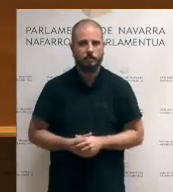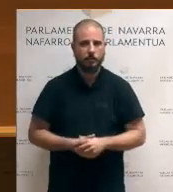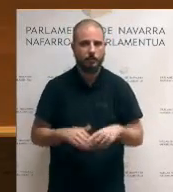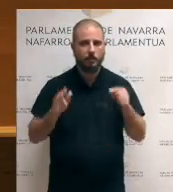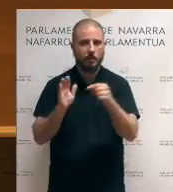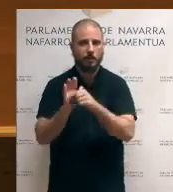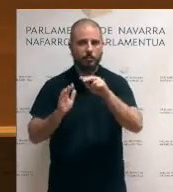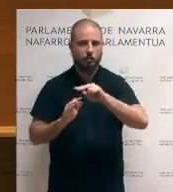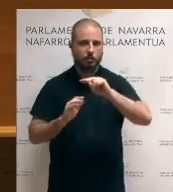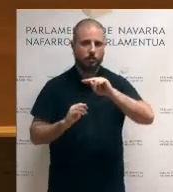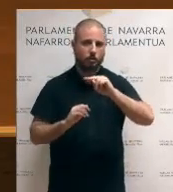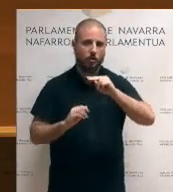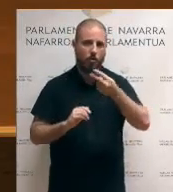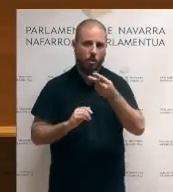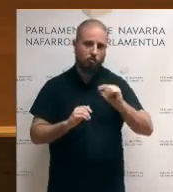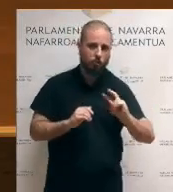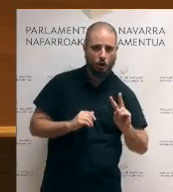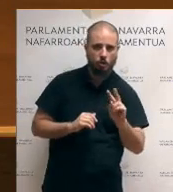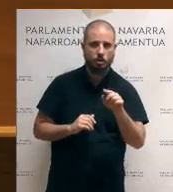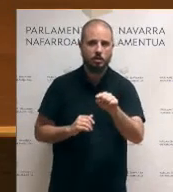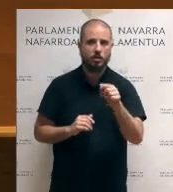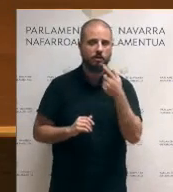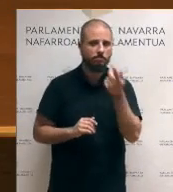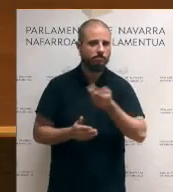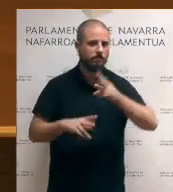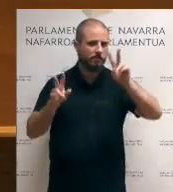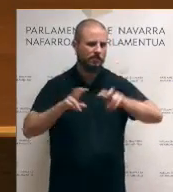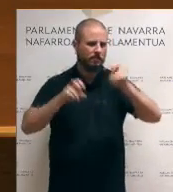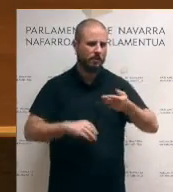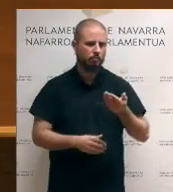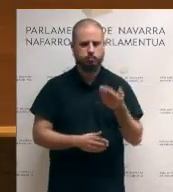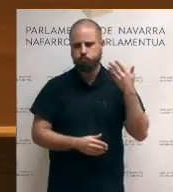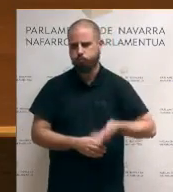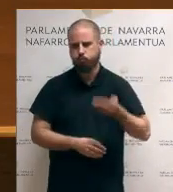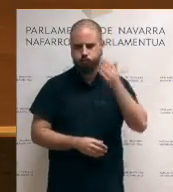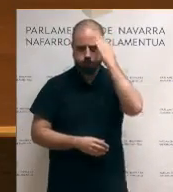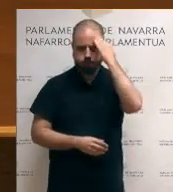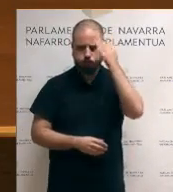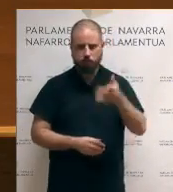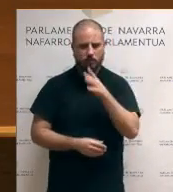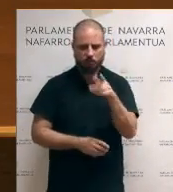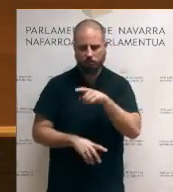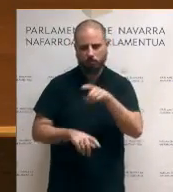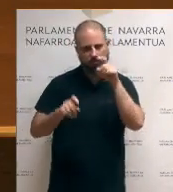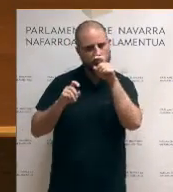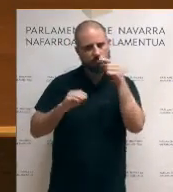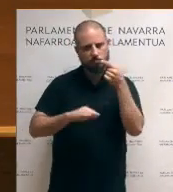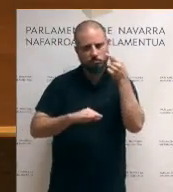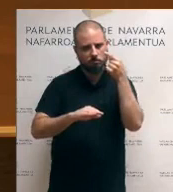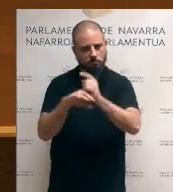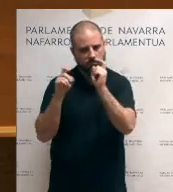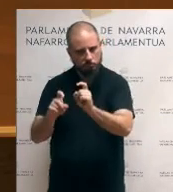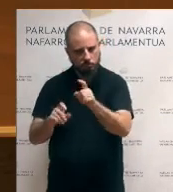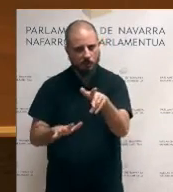que proponemos en la enmienda va referido a un tema capital. Capital porque no hay mayor adoctrinamiento que reflejar un